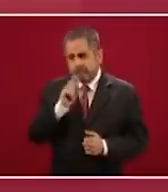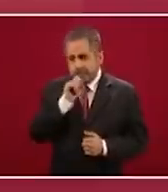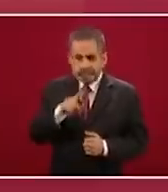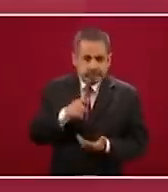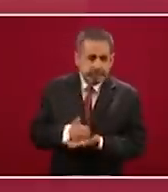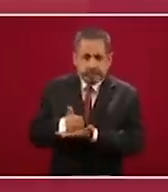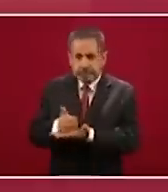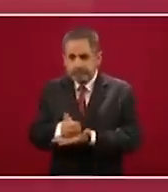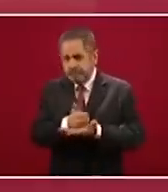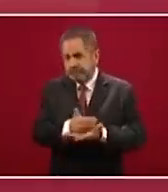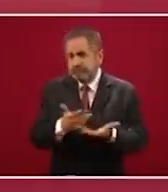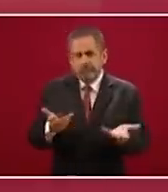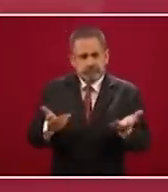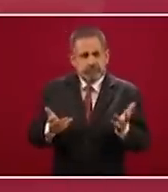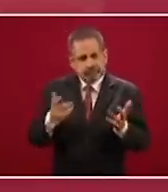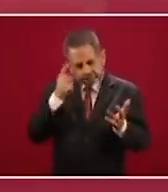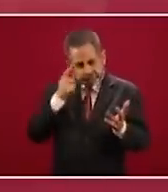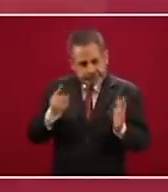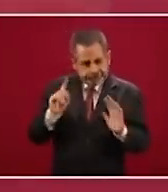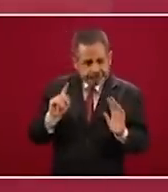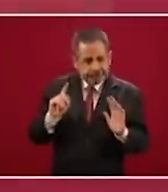ayudar, ¿no?, para